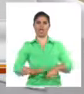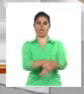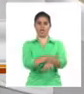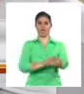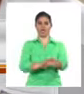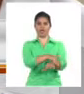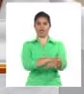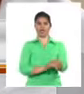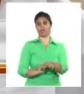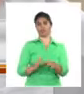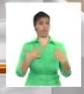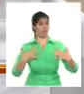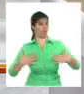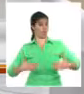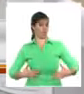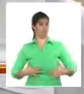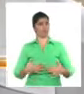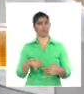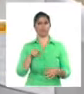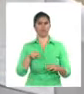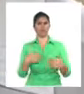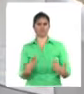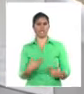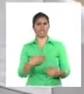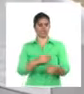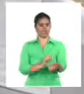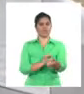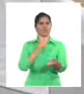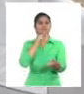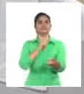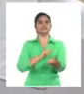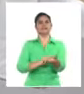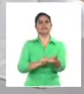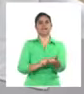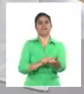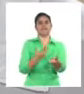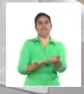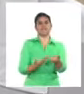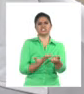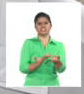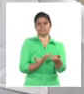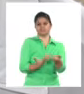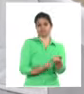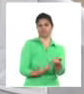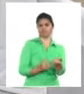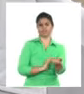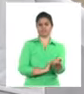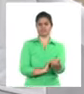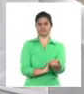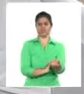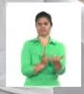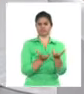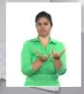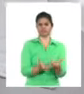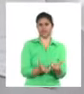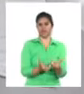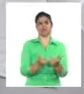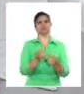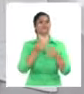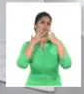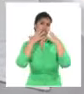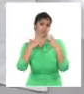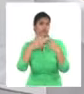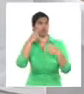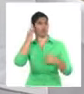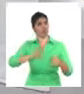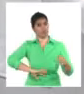viscosidad. Resulta que la viscosidad de la sangre pues está relacionada con diversas patologías que son importantes en el caso de la embarazada, como